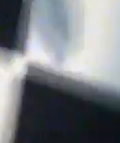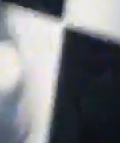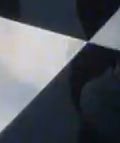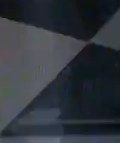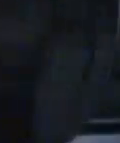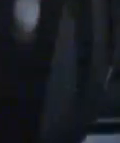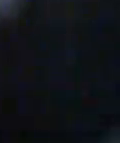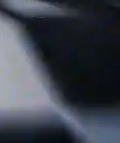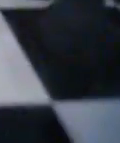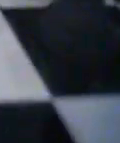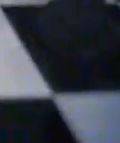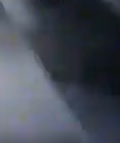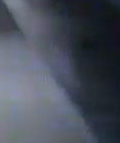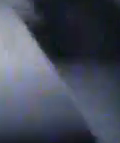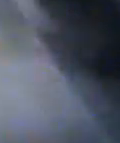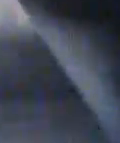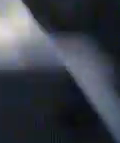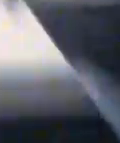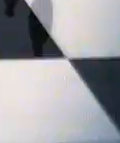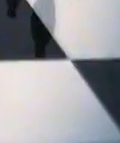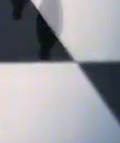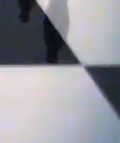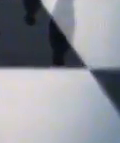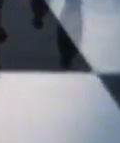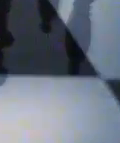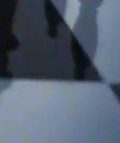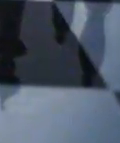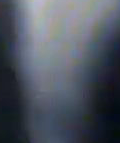no tiene matices.